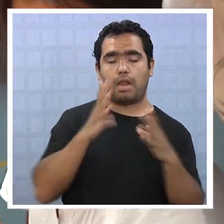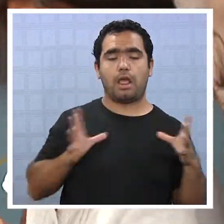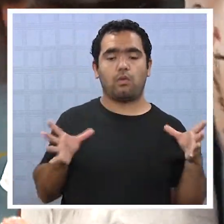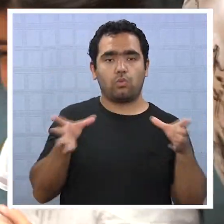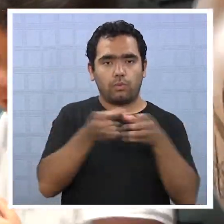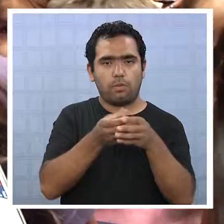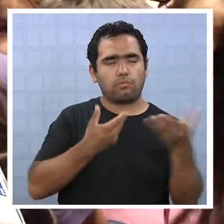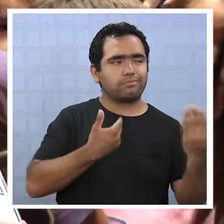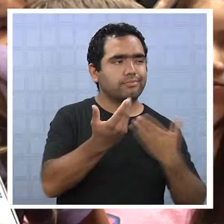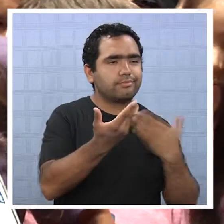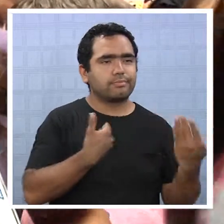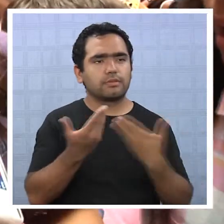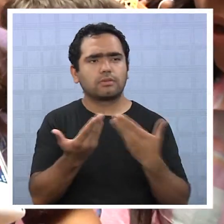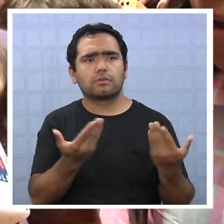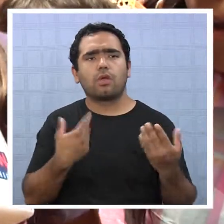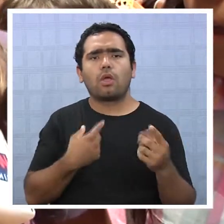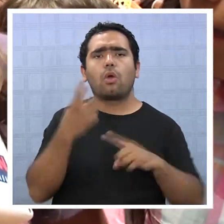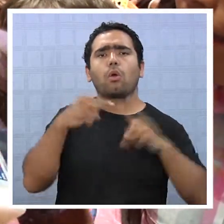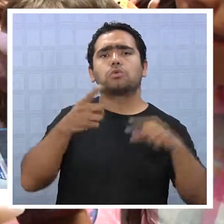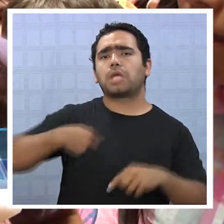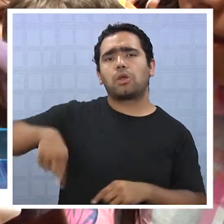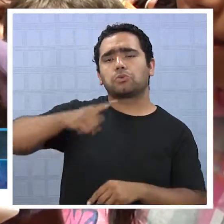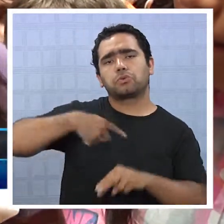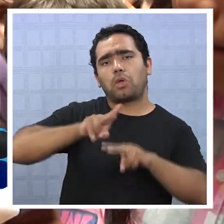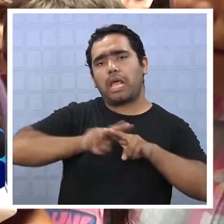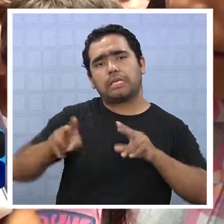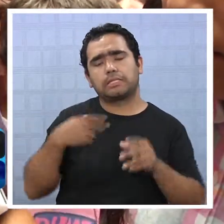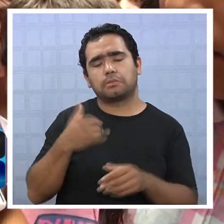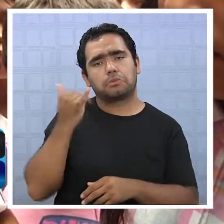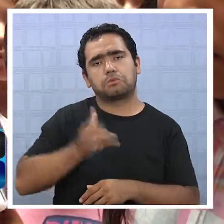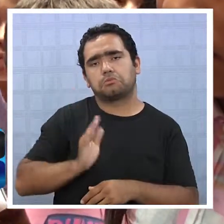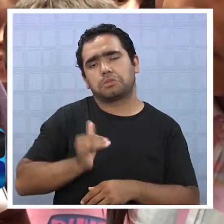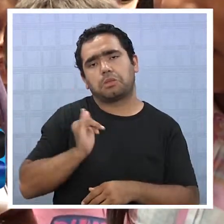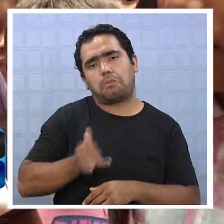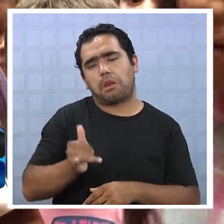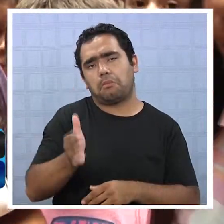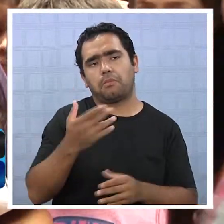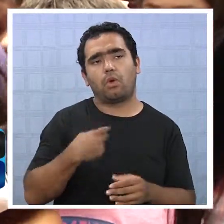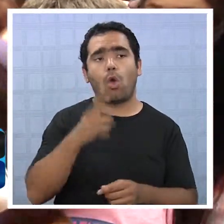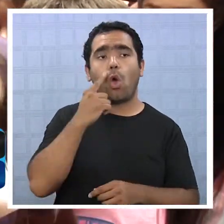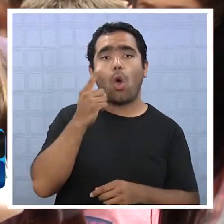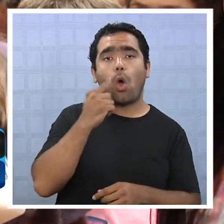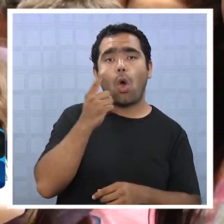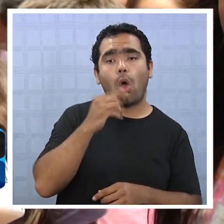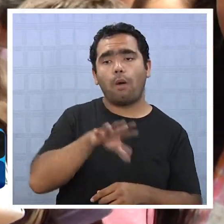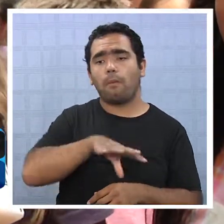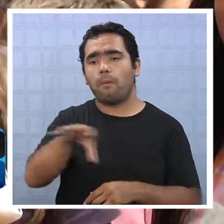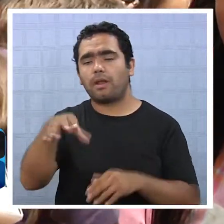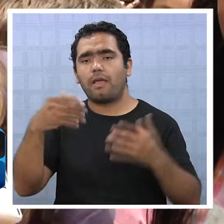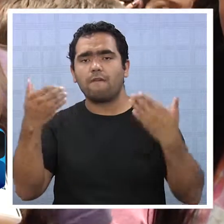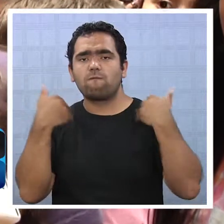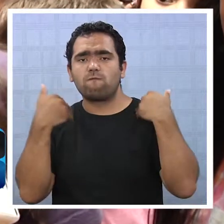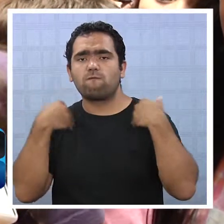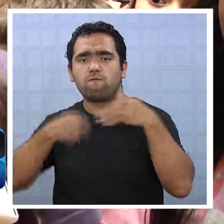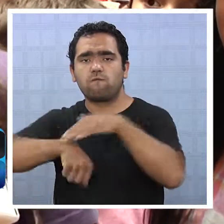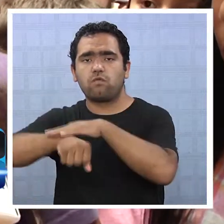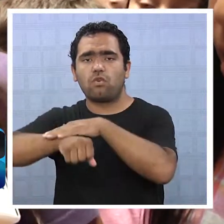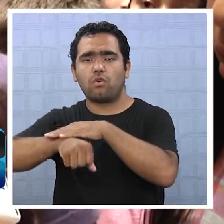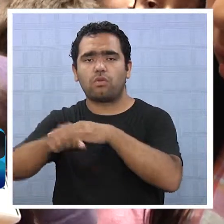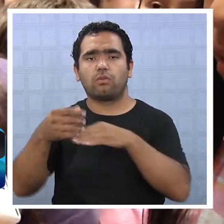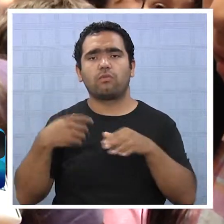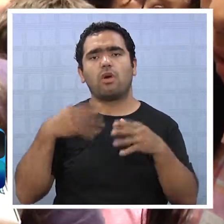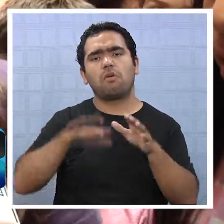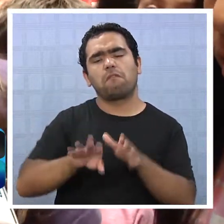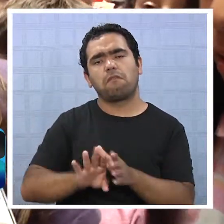reunimos y conversamos sobre cosas que hacemos nosotros seguido. Los hombres se dan a alguna cancha a